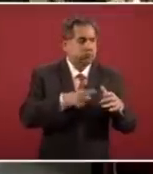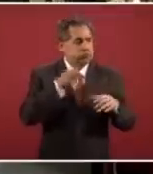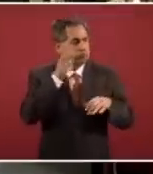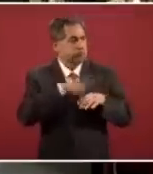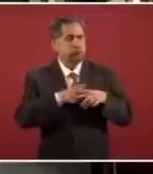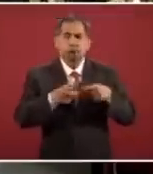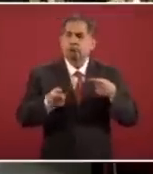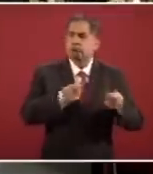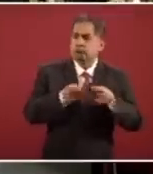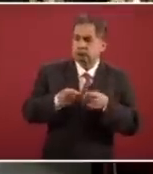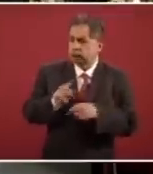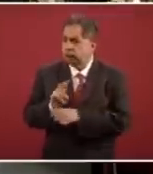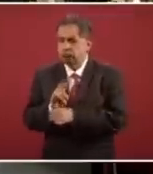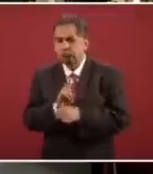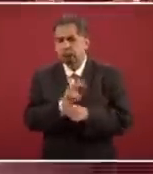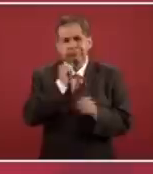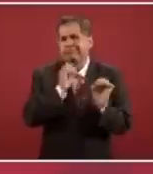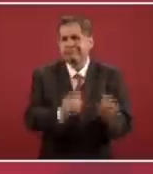Estado